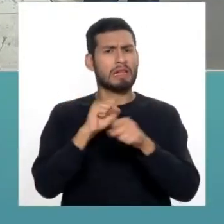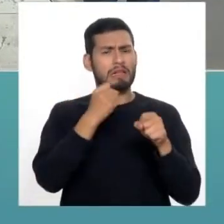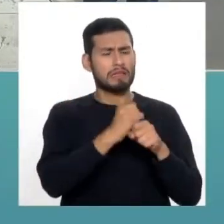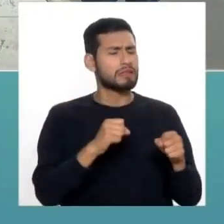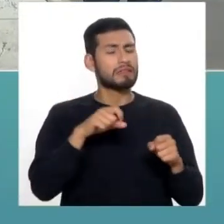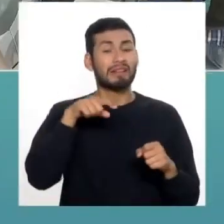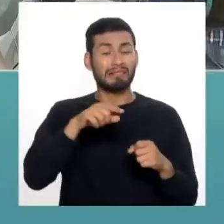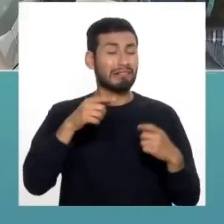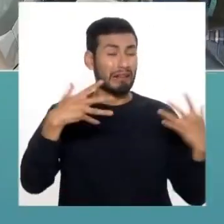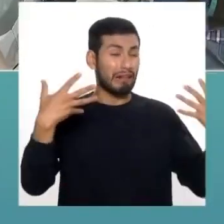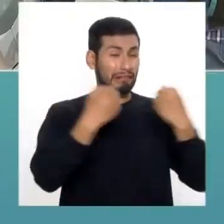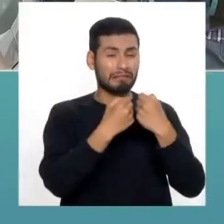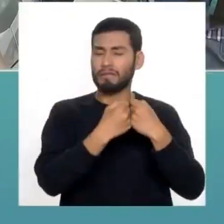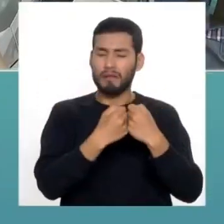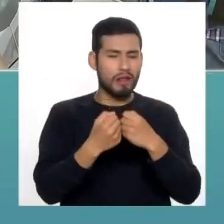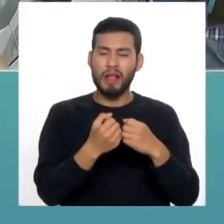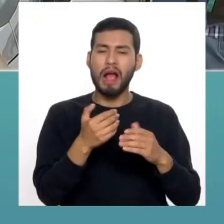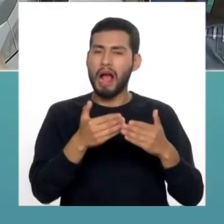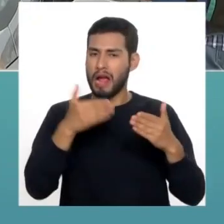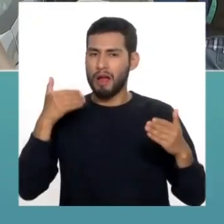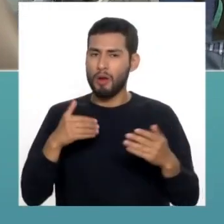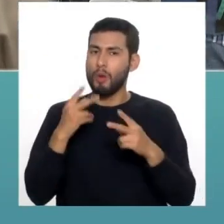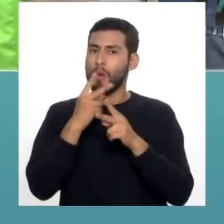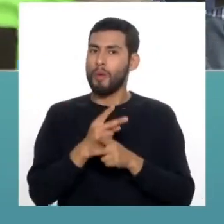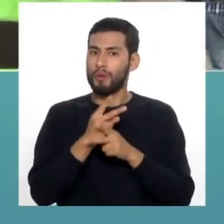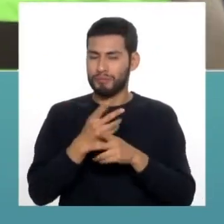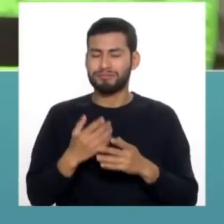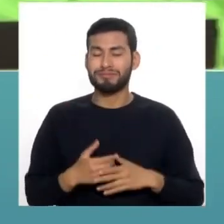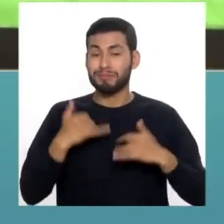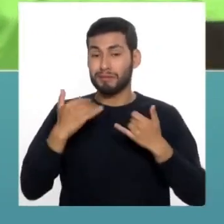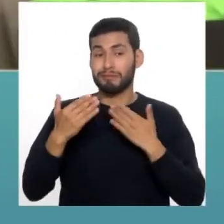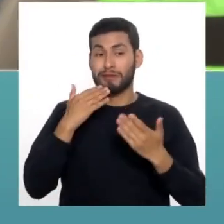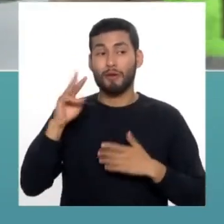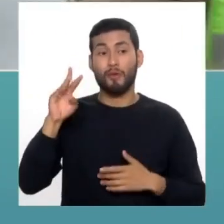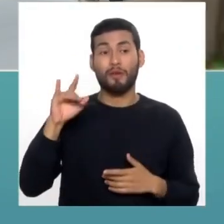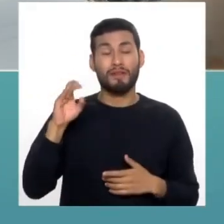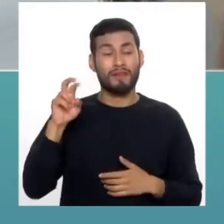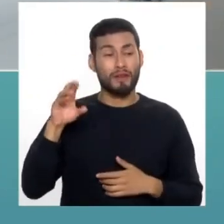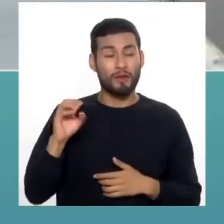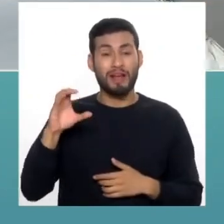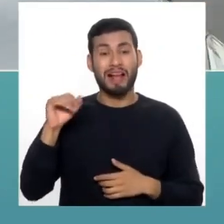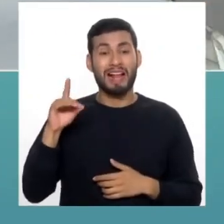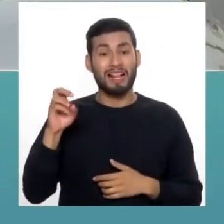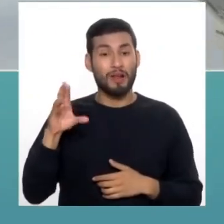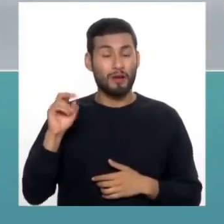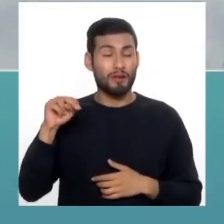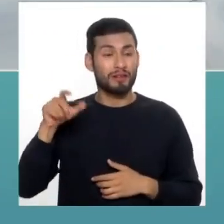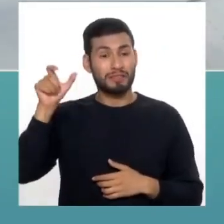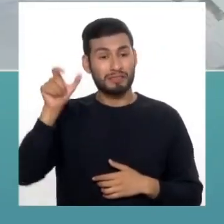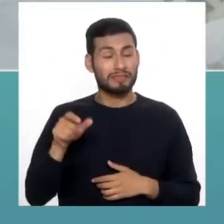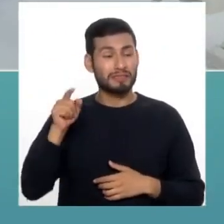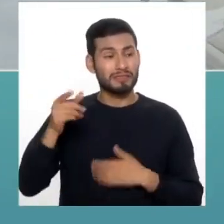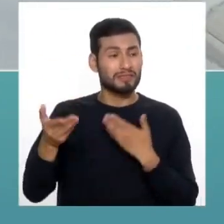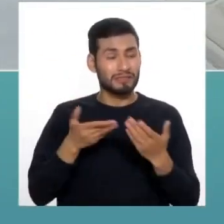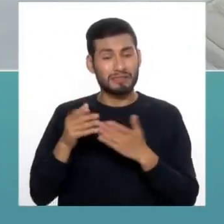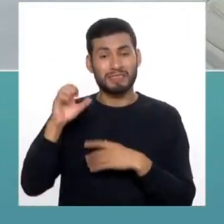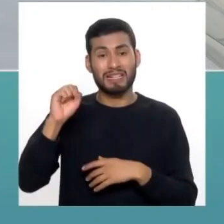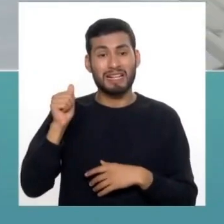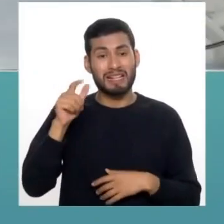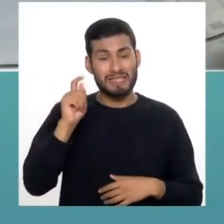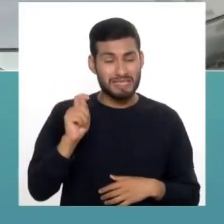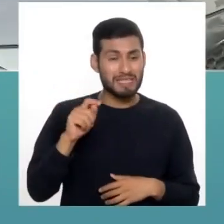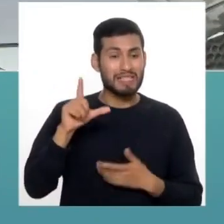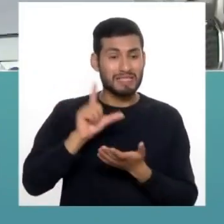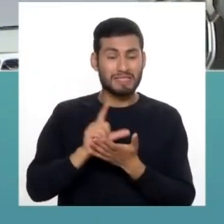temas relacionados, vamos a hablar con el señor Wilfredo Calderón, quien es el gerente de servicios del SAT de Lima. ¿Qué